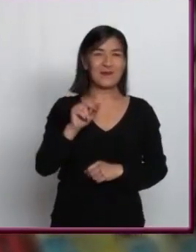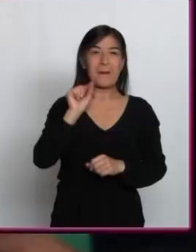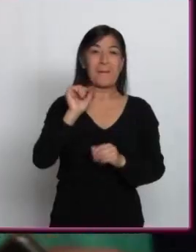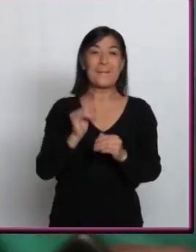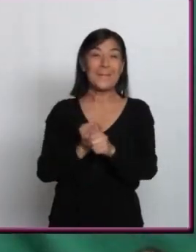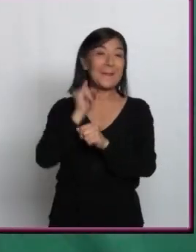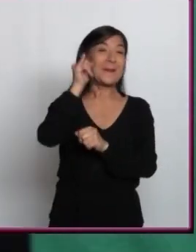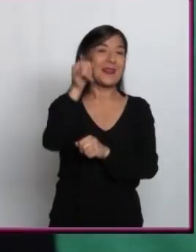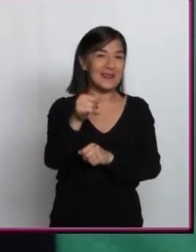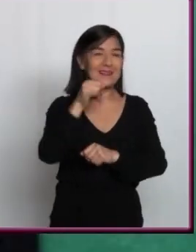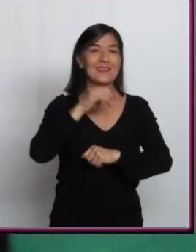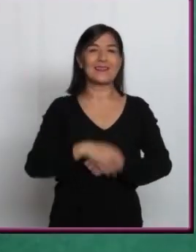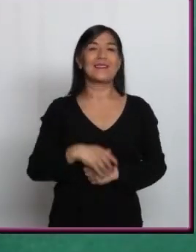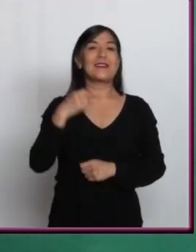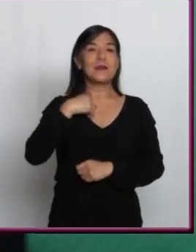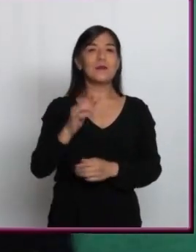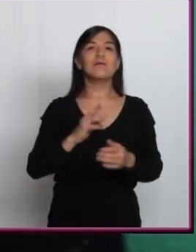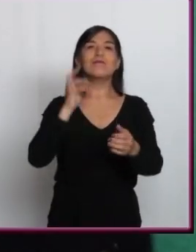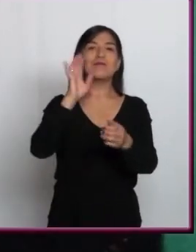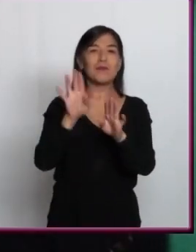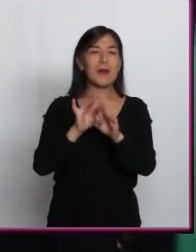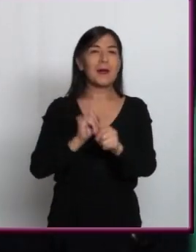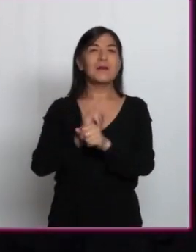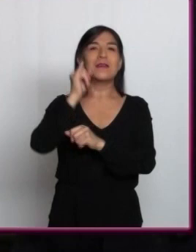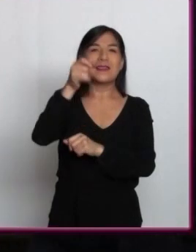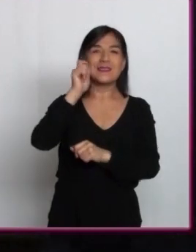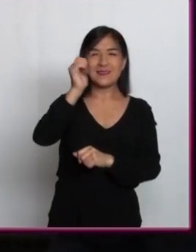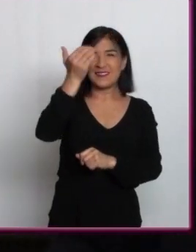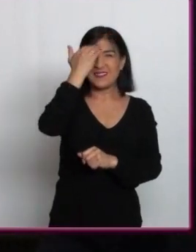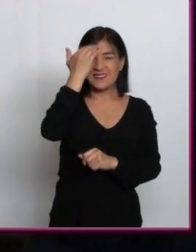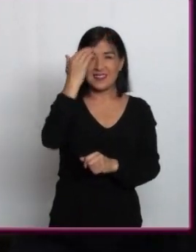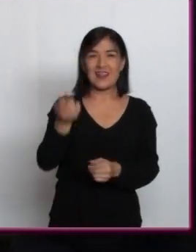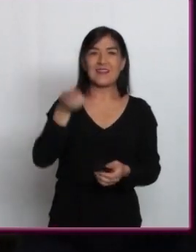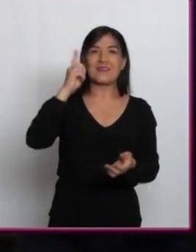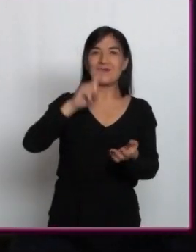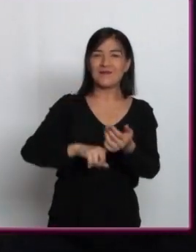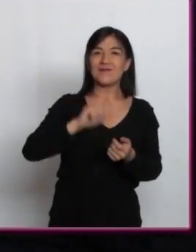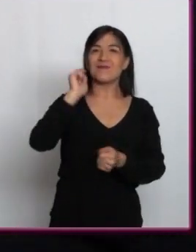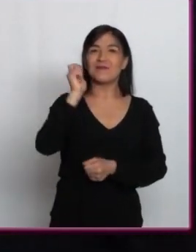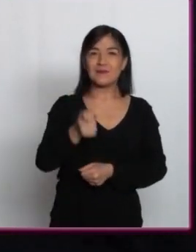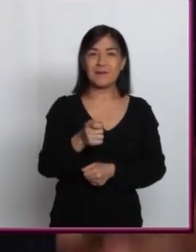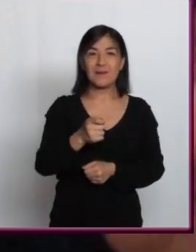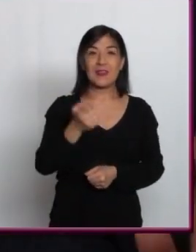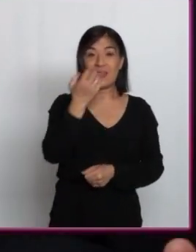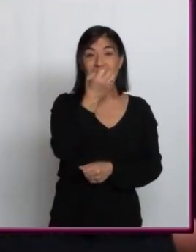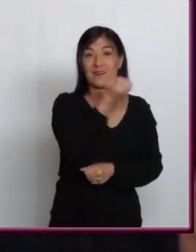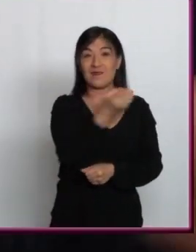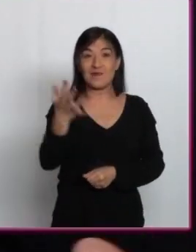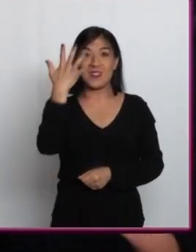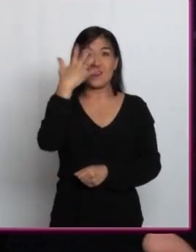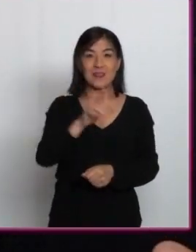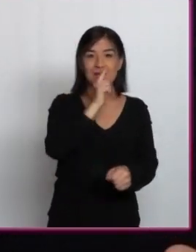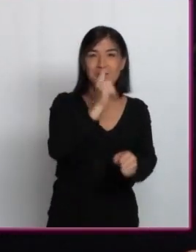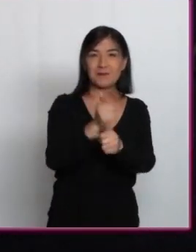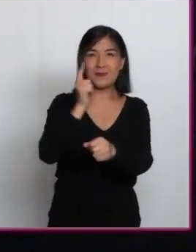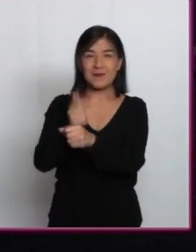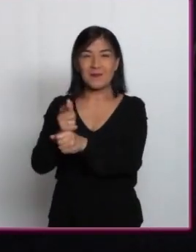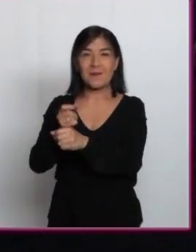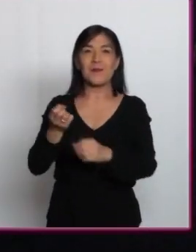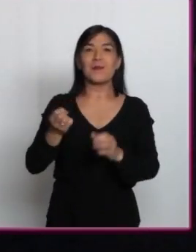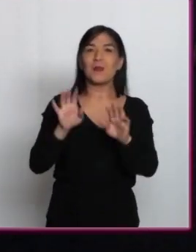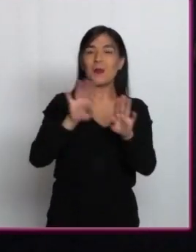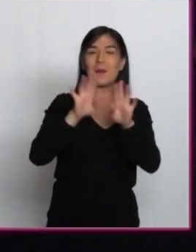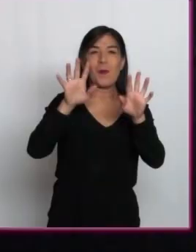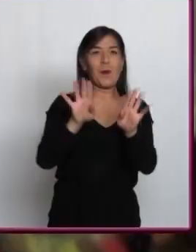lejos. Hoy recorreremos distancias enormes para conocer nada más y nada menos que 10 de los descubrimientos más asombrosos